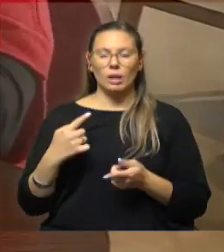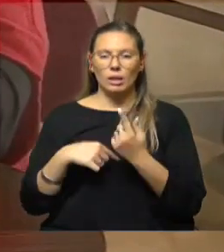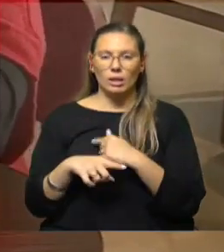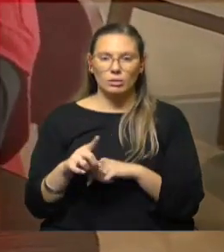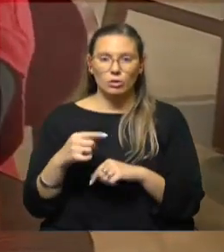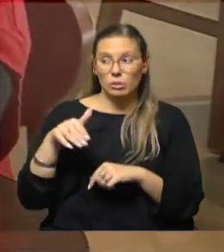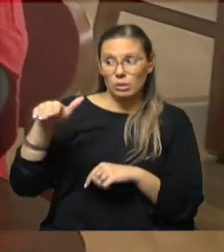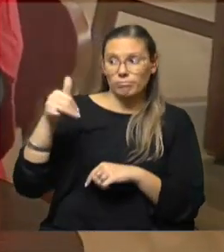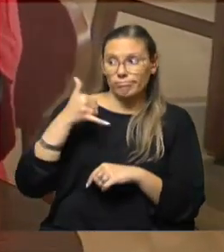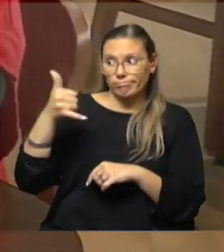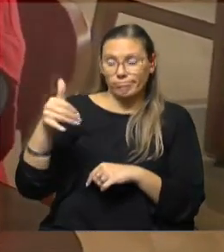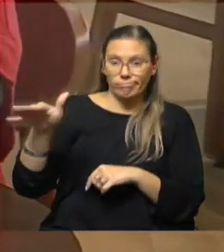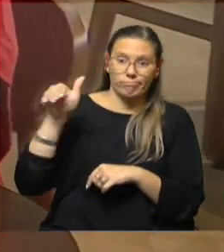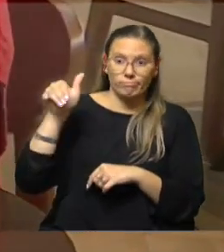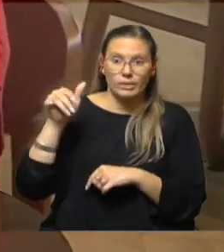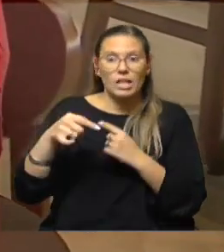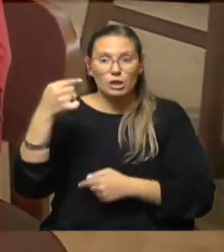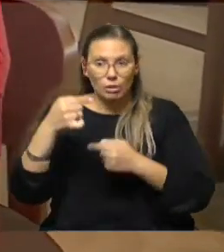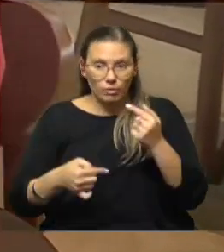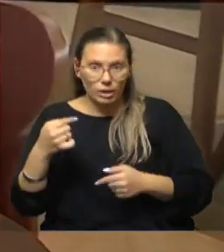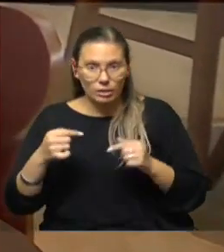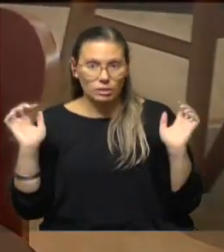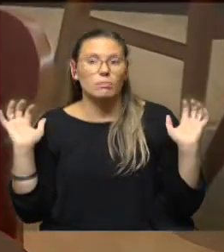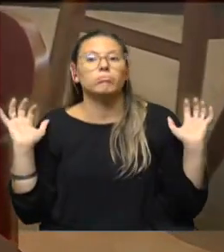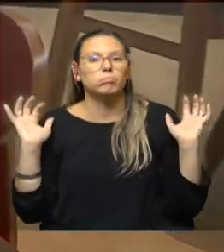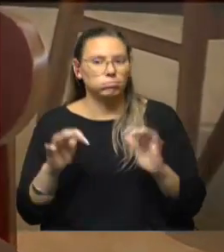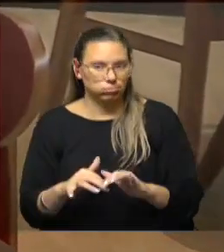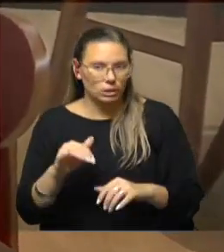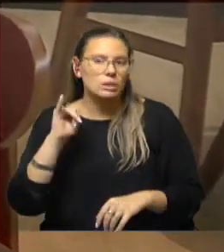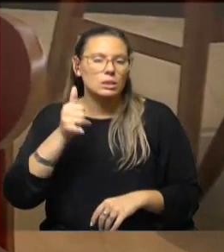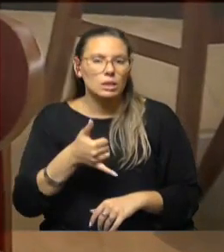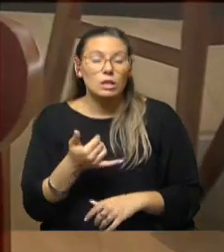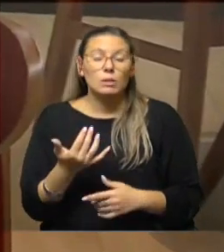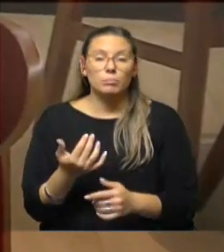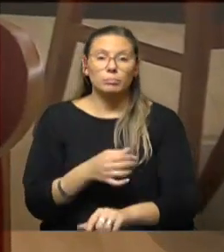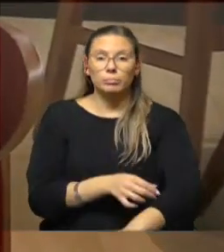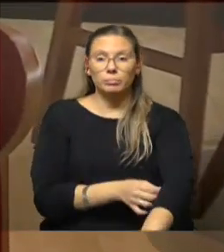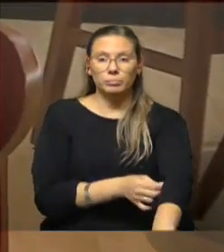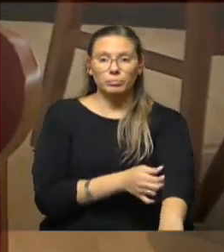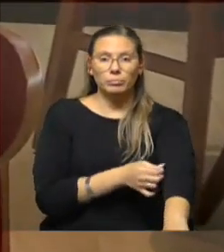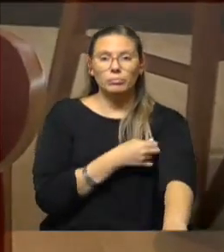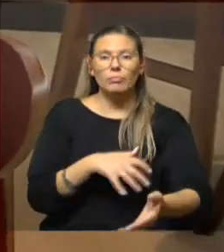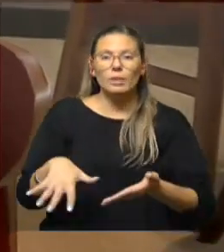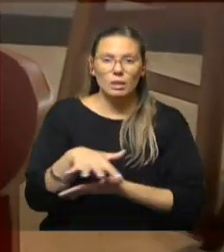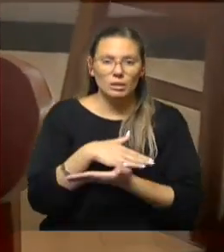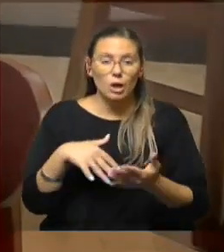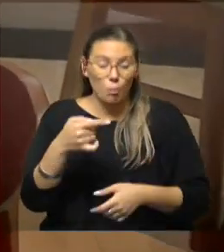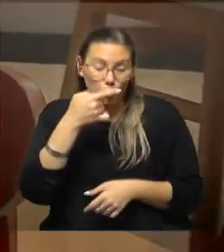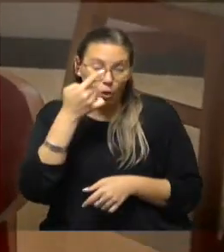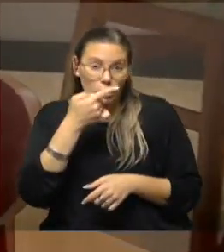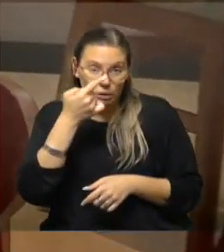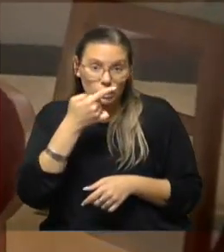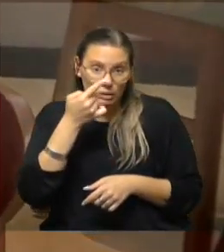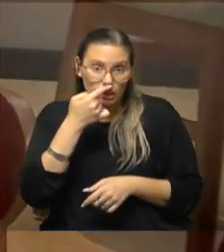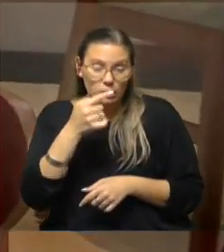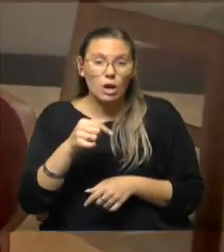nos llaman y por distintas razones estamos todas presentes, y bueno, y todo lo que sucede es muy interesante. Tienen